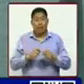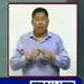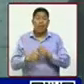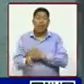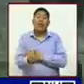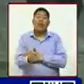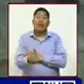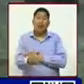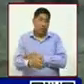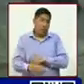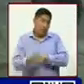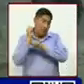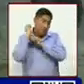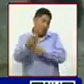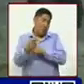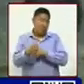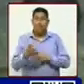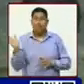sector.